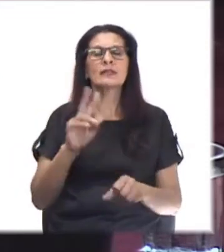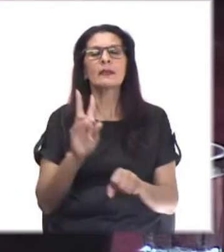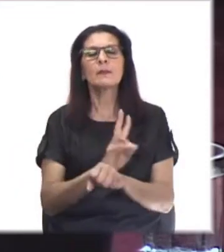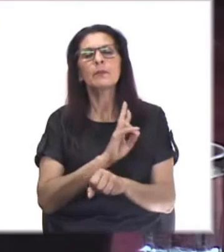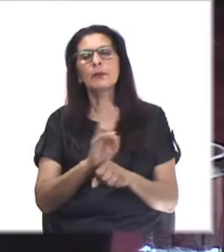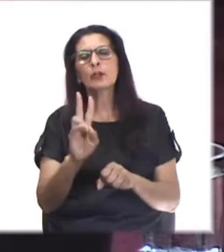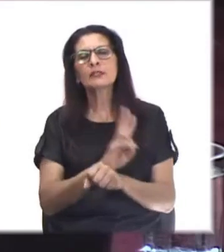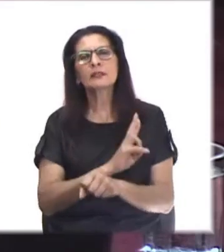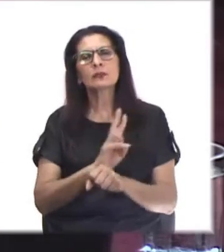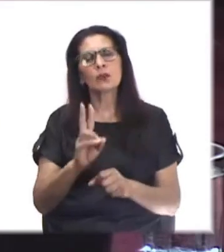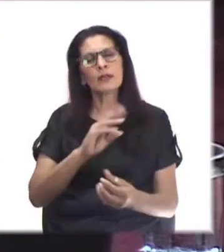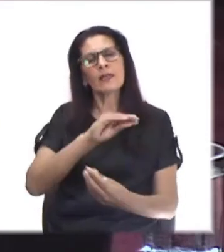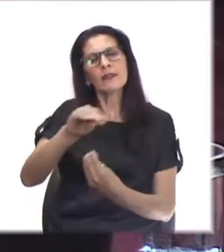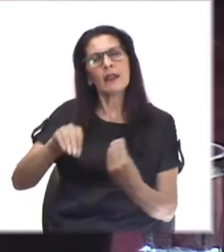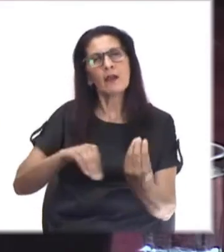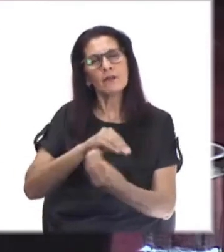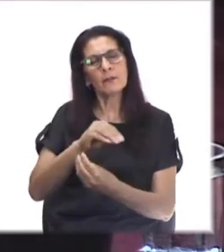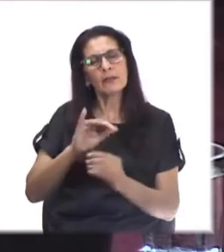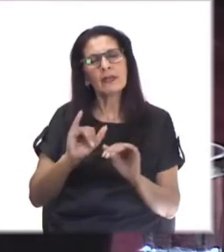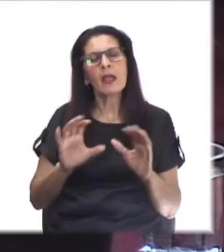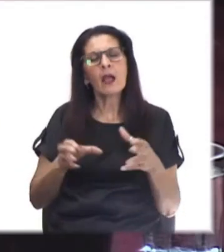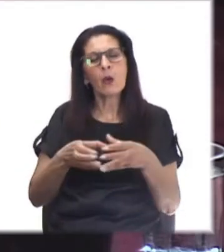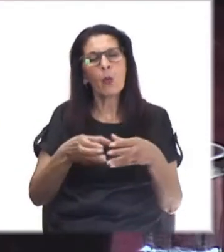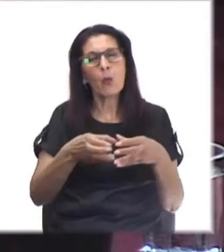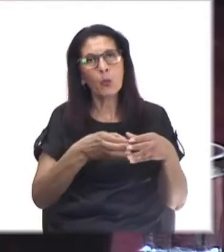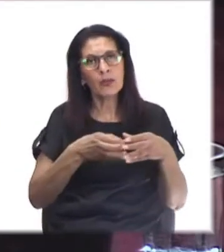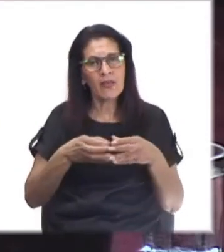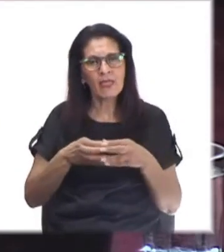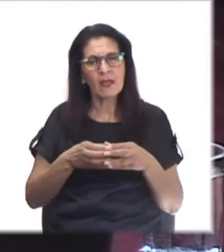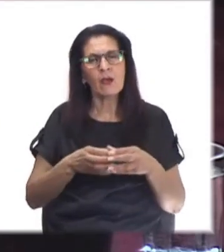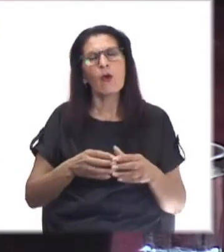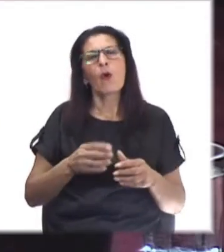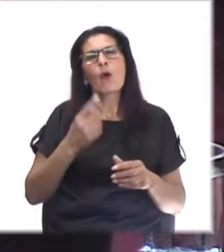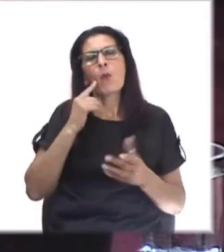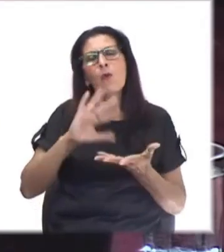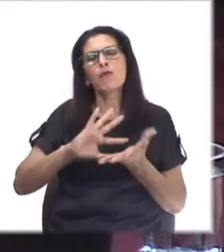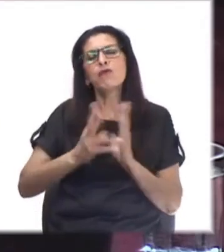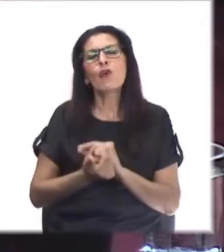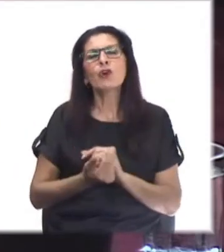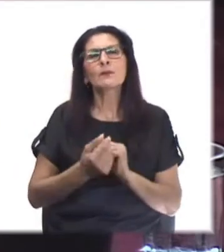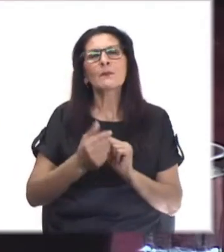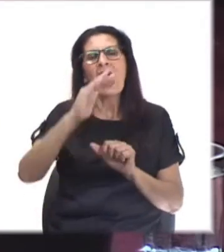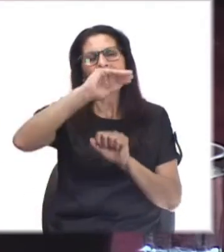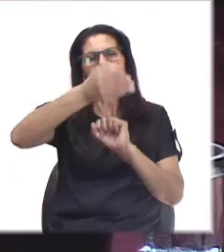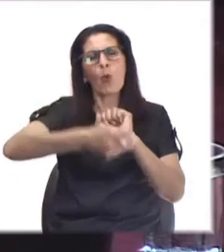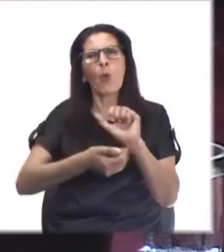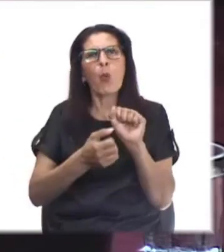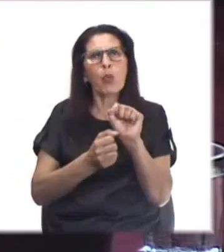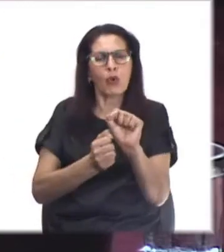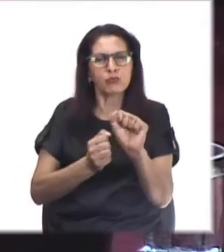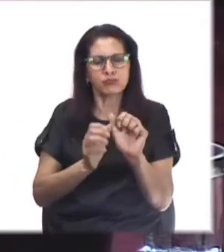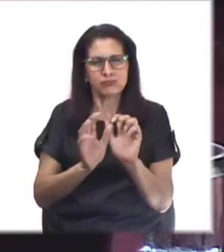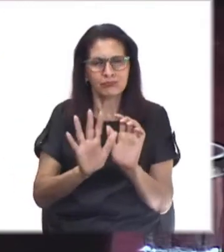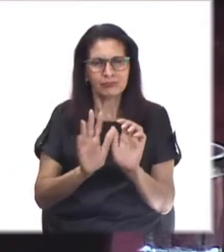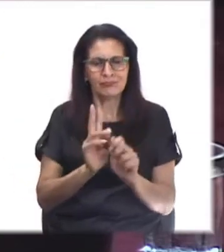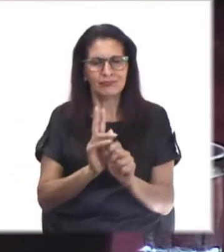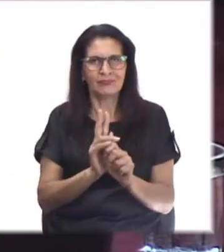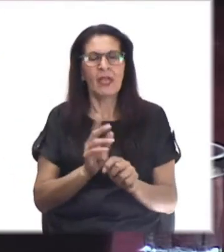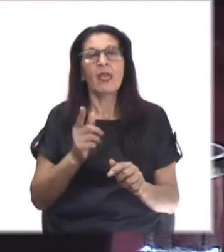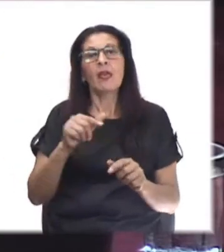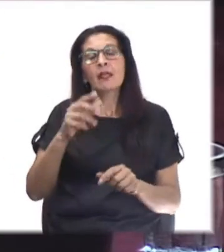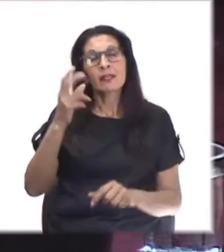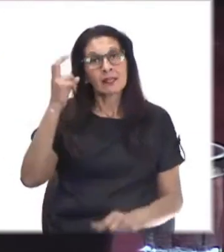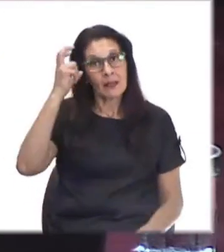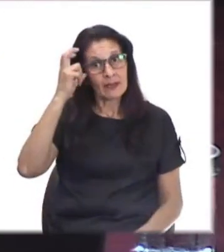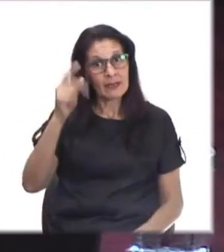la familia y de la comunidad como escudo y como fortaleza de sus debilidades individuales. Tabaré